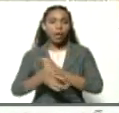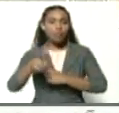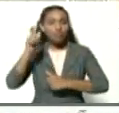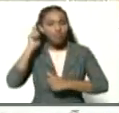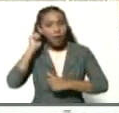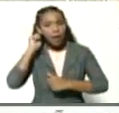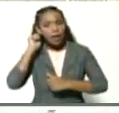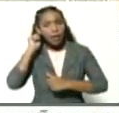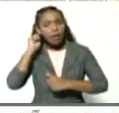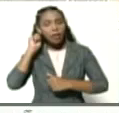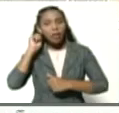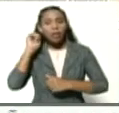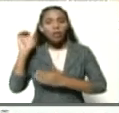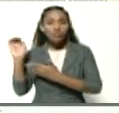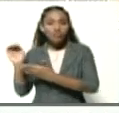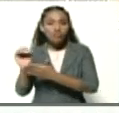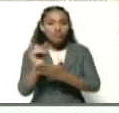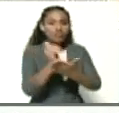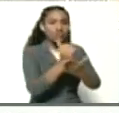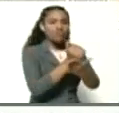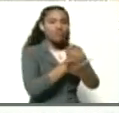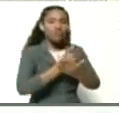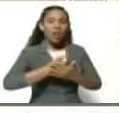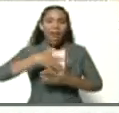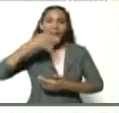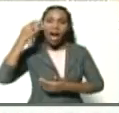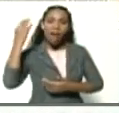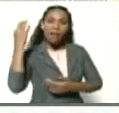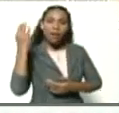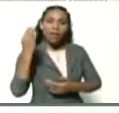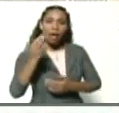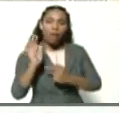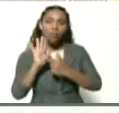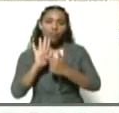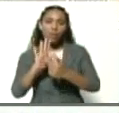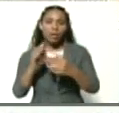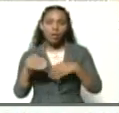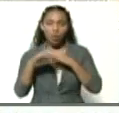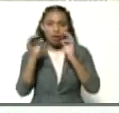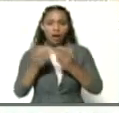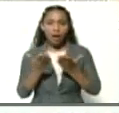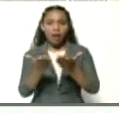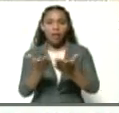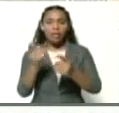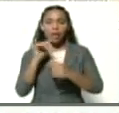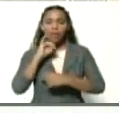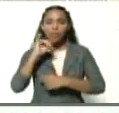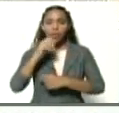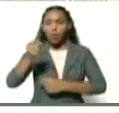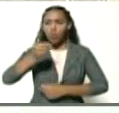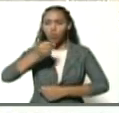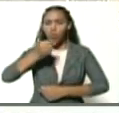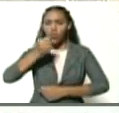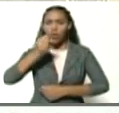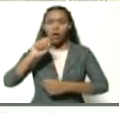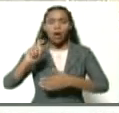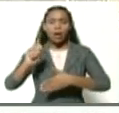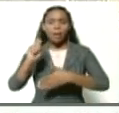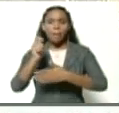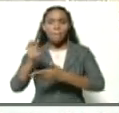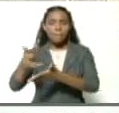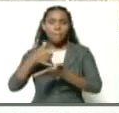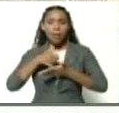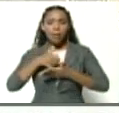García recoge la realidad y nos la regala en este reportaje del Premio Nacional de Periodismo,